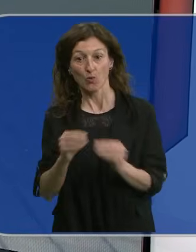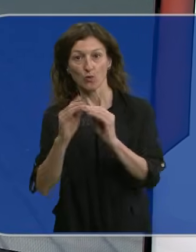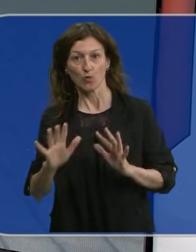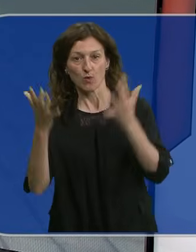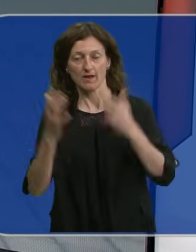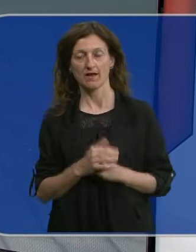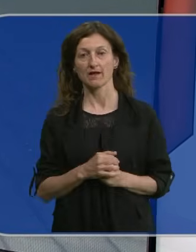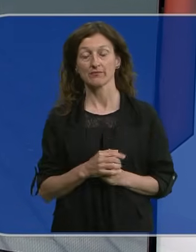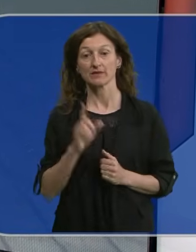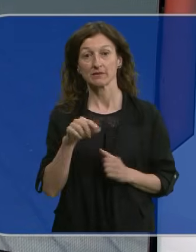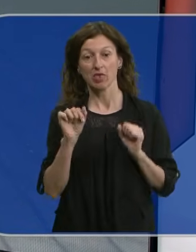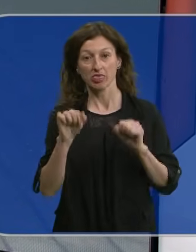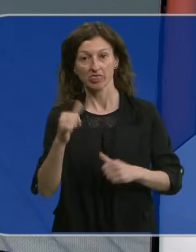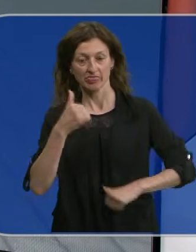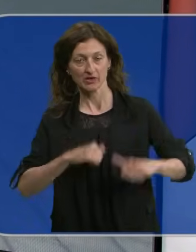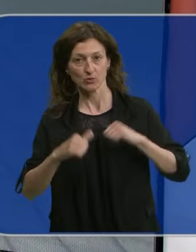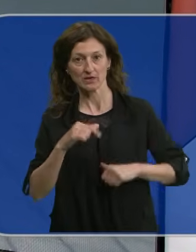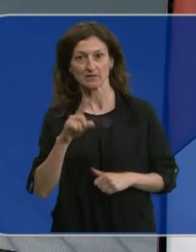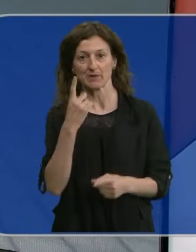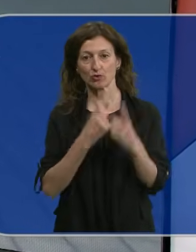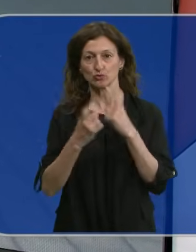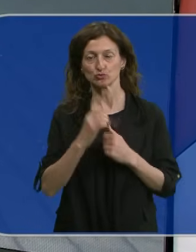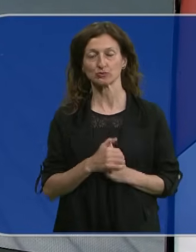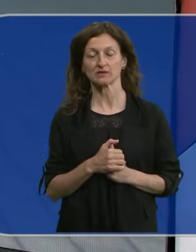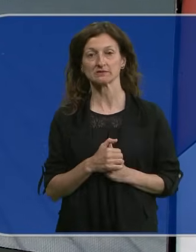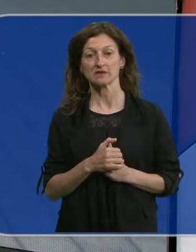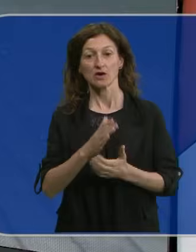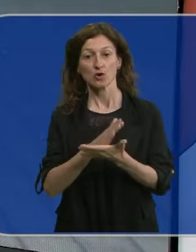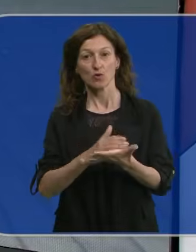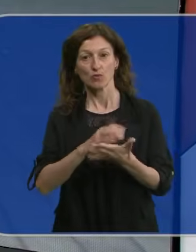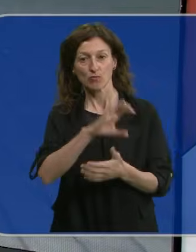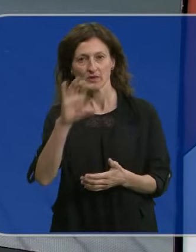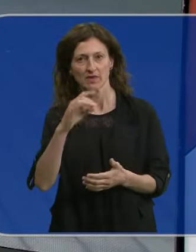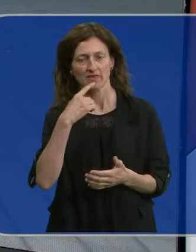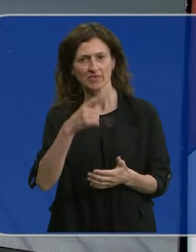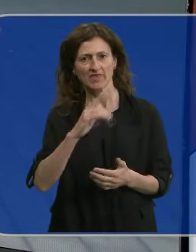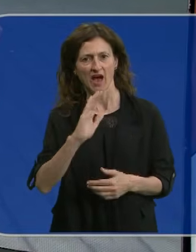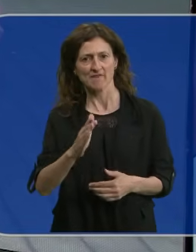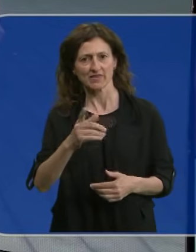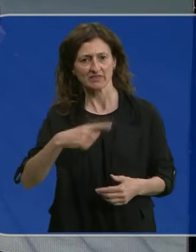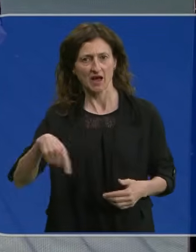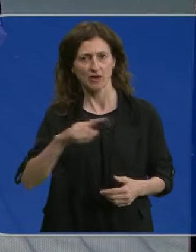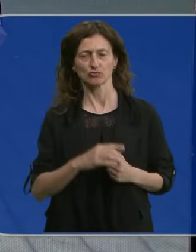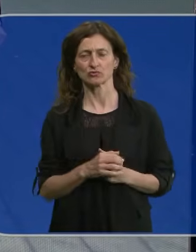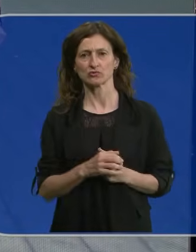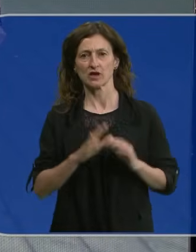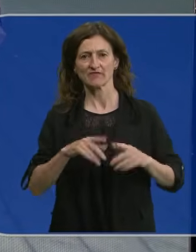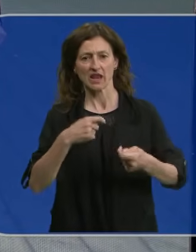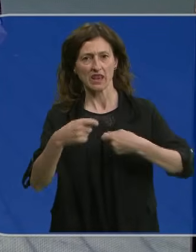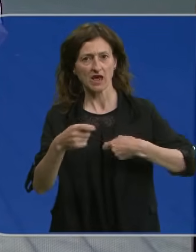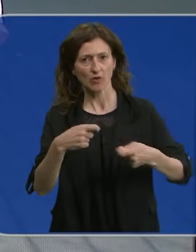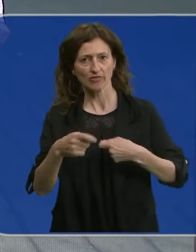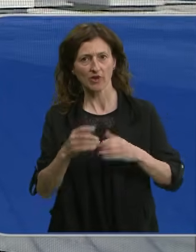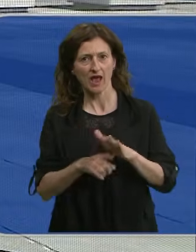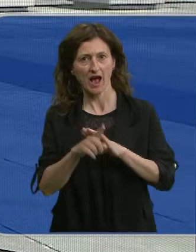los paros. También retrasos en cirugías y en las consultas. Las comunidades se quejan de tener que pagar ellos las consecuencias y las